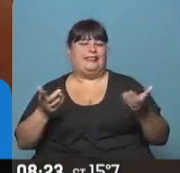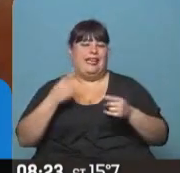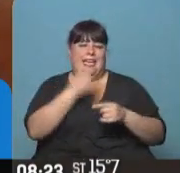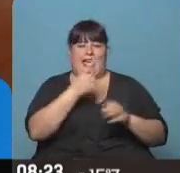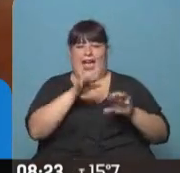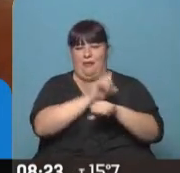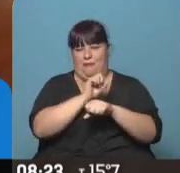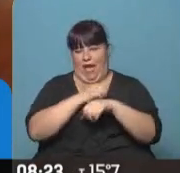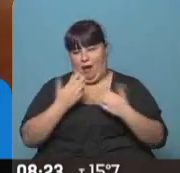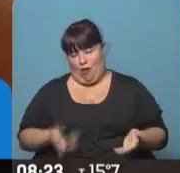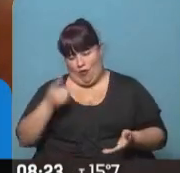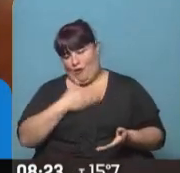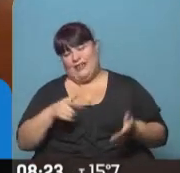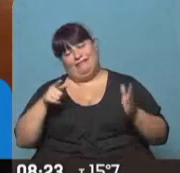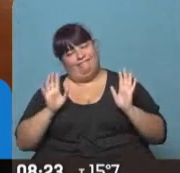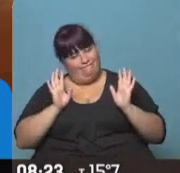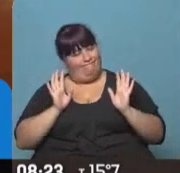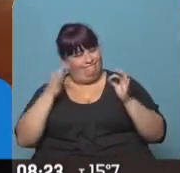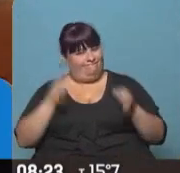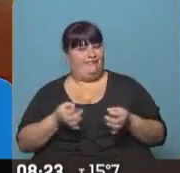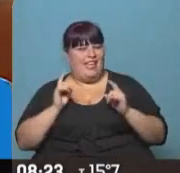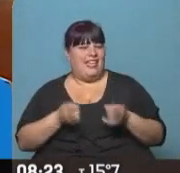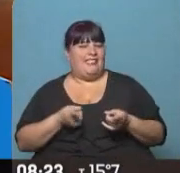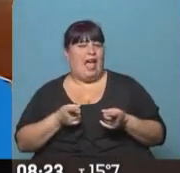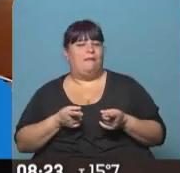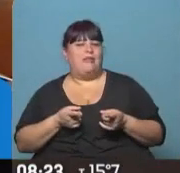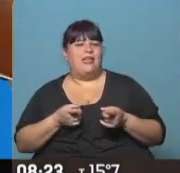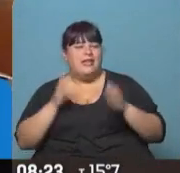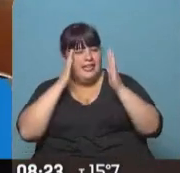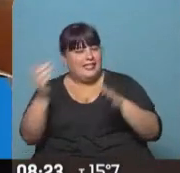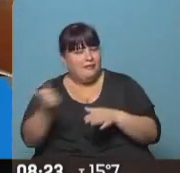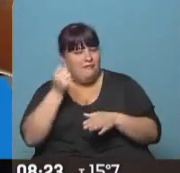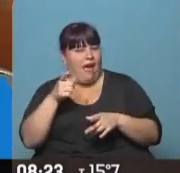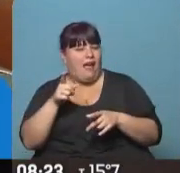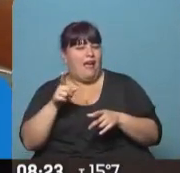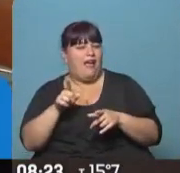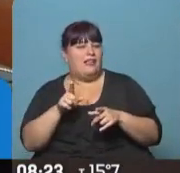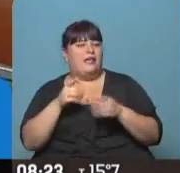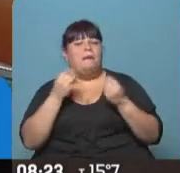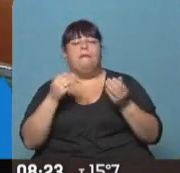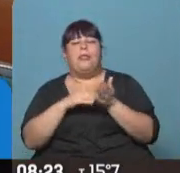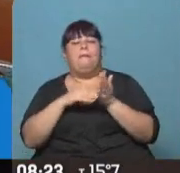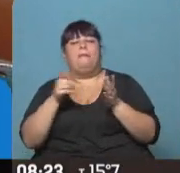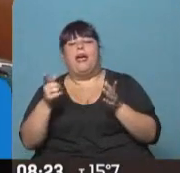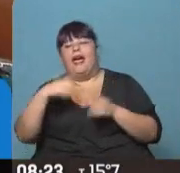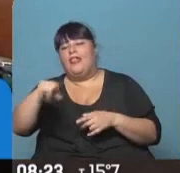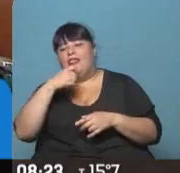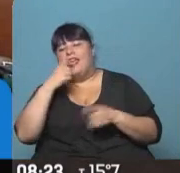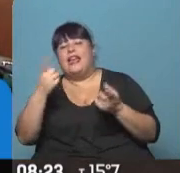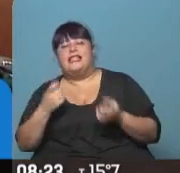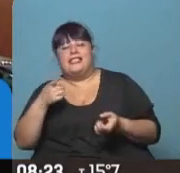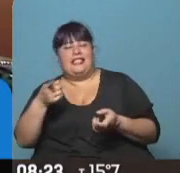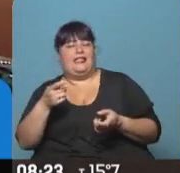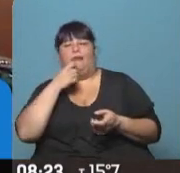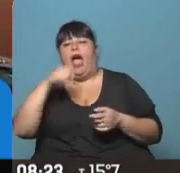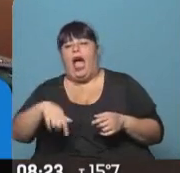cada una de estas detenciones, ¿no? Claro. Entonces, en ese sentido, es claro que hay una apuesta en funciones de acuerdo a las